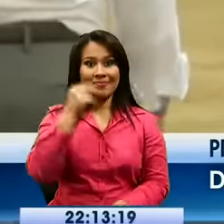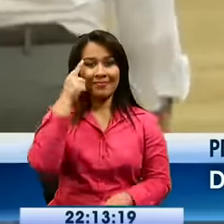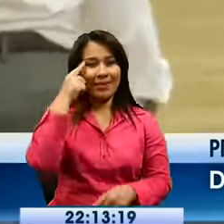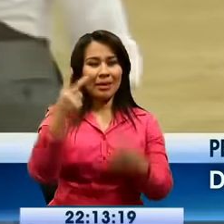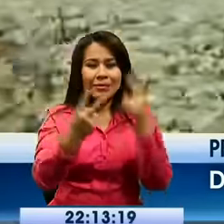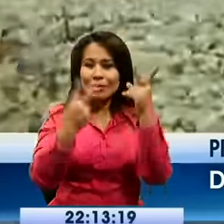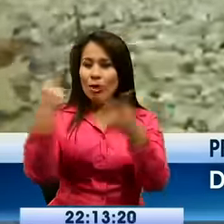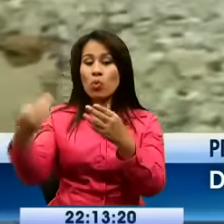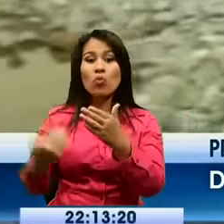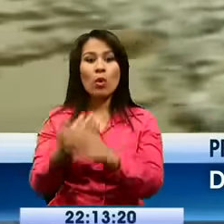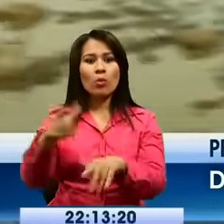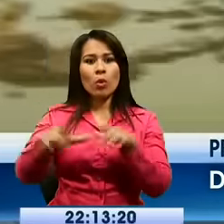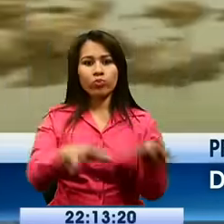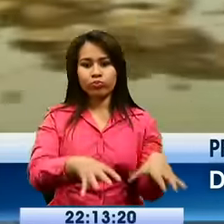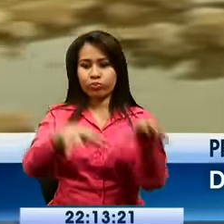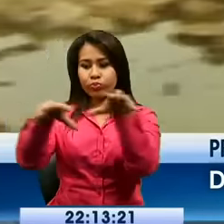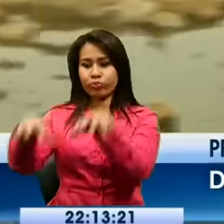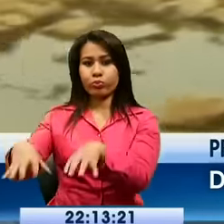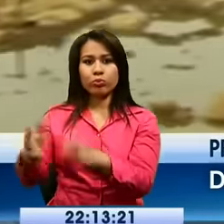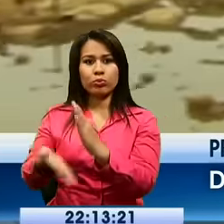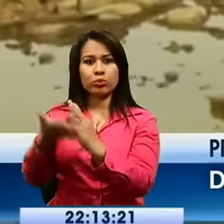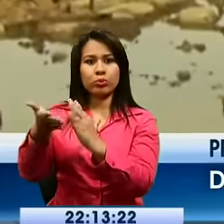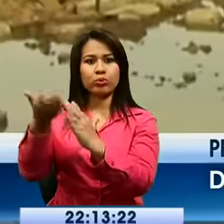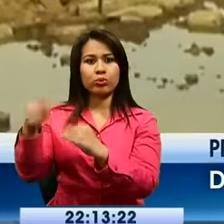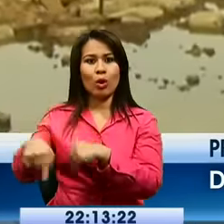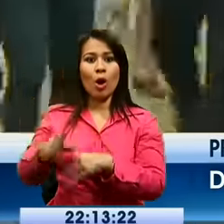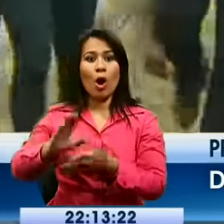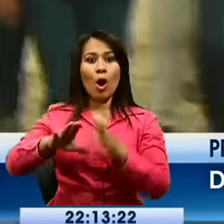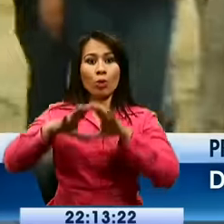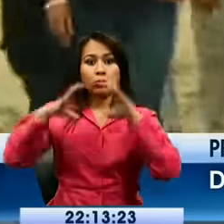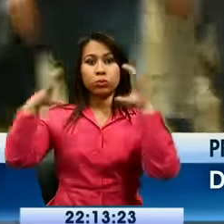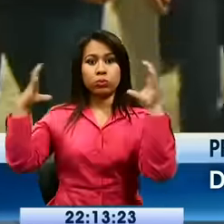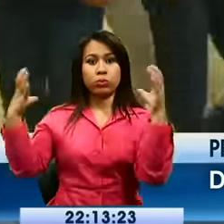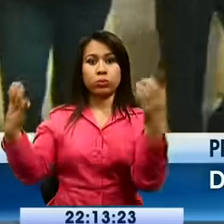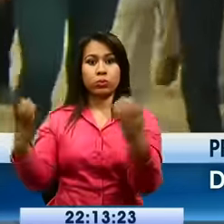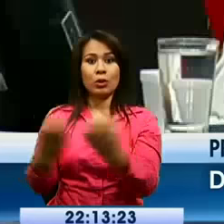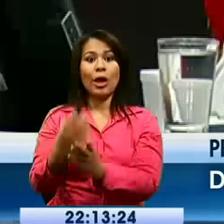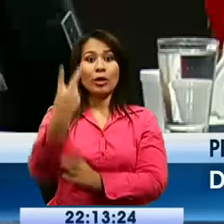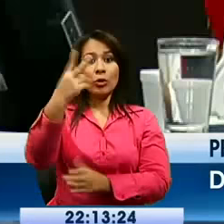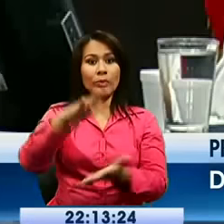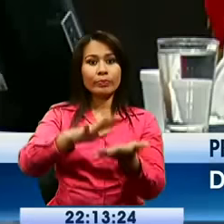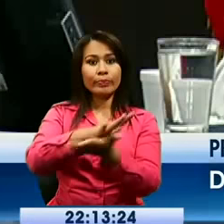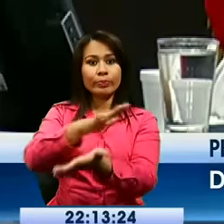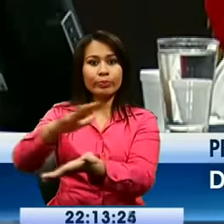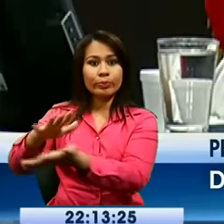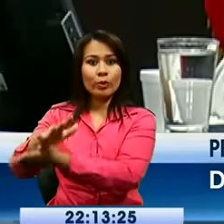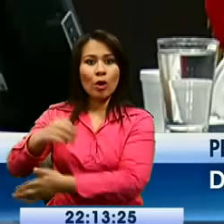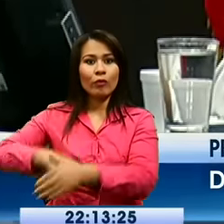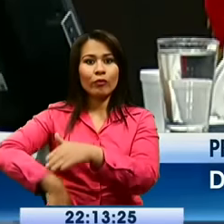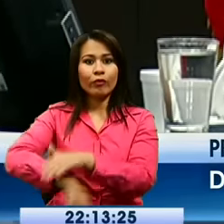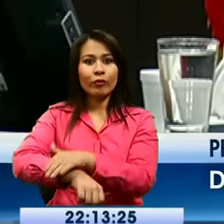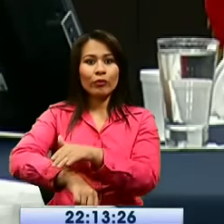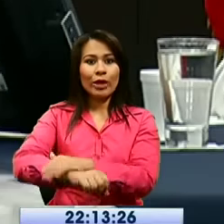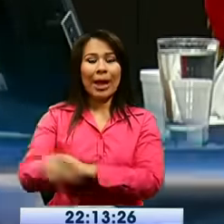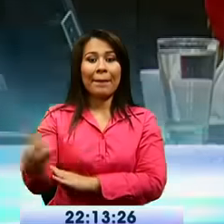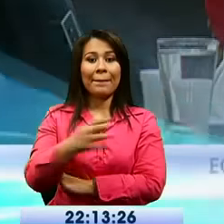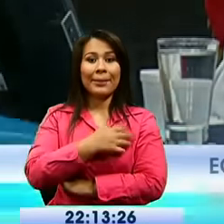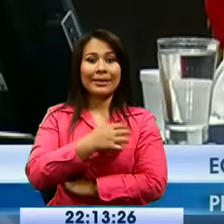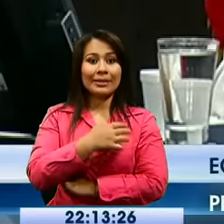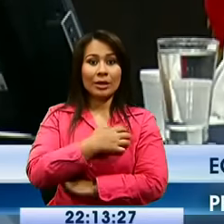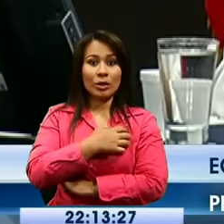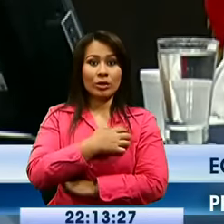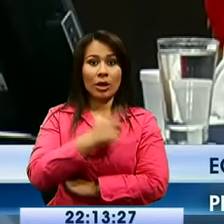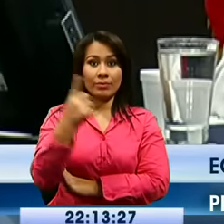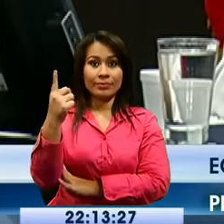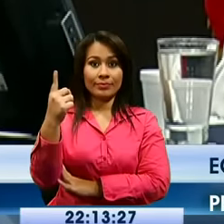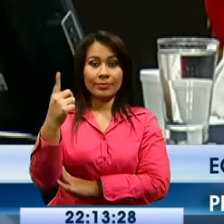nueva etapa, donde está planificada la construcción de un coliseo y 2 escuelas de fútbol. Me refiero a las escuelas de fútbol de Melec y Barcelona, ¿no?